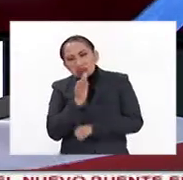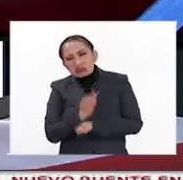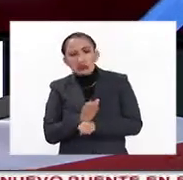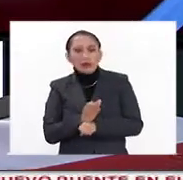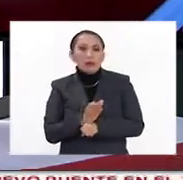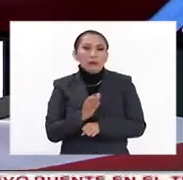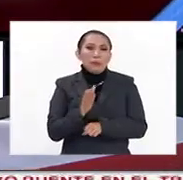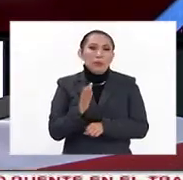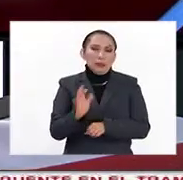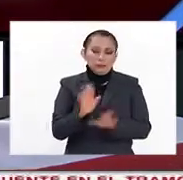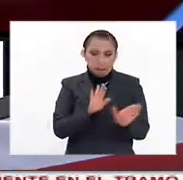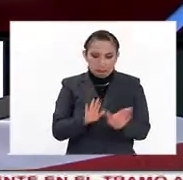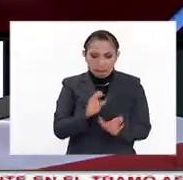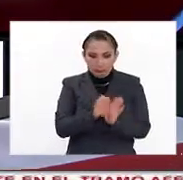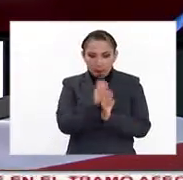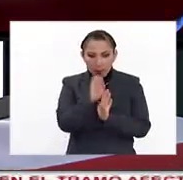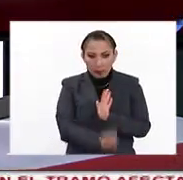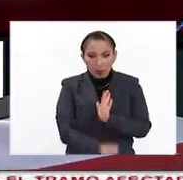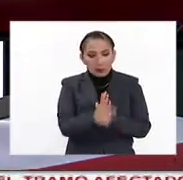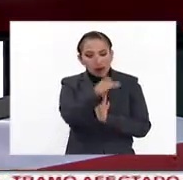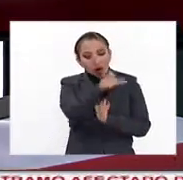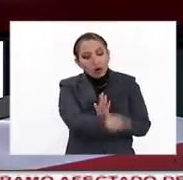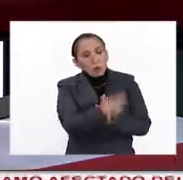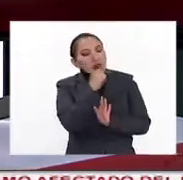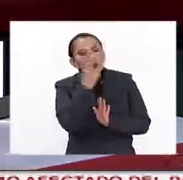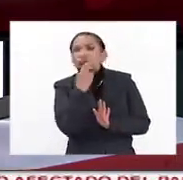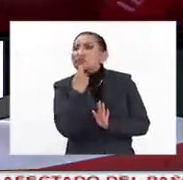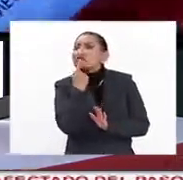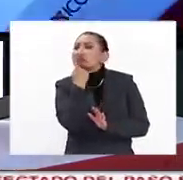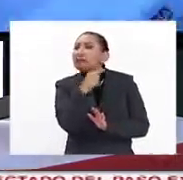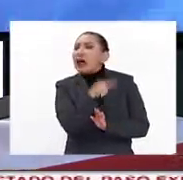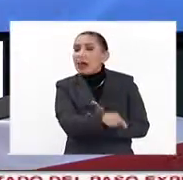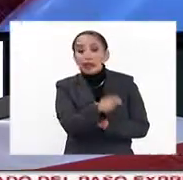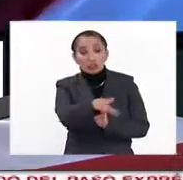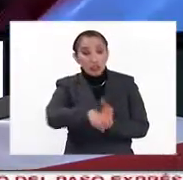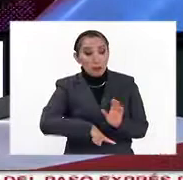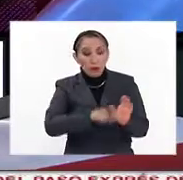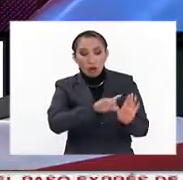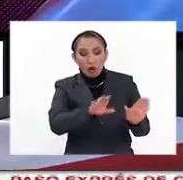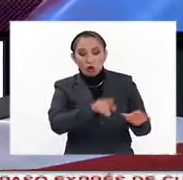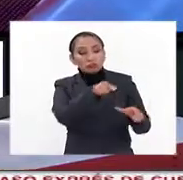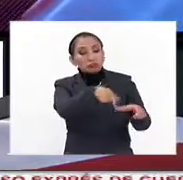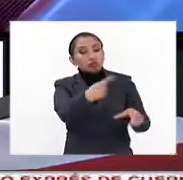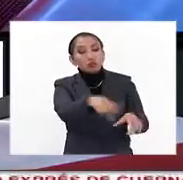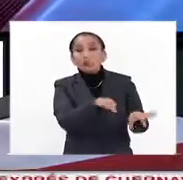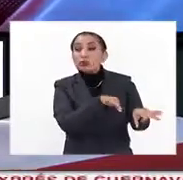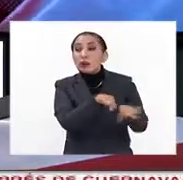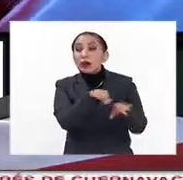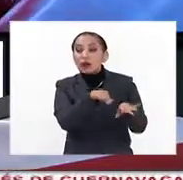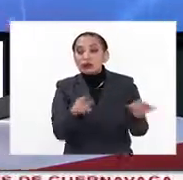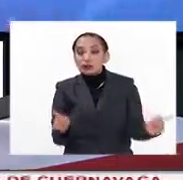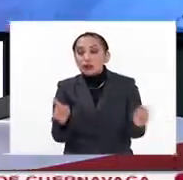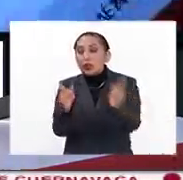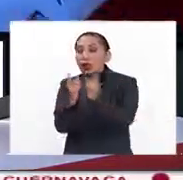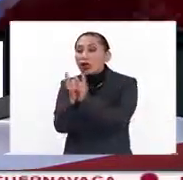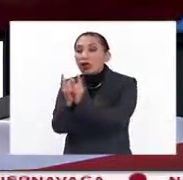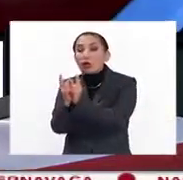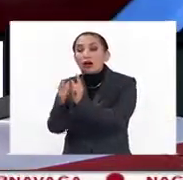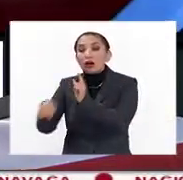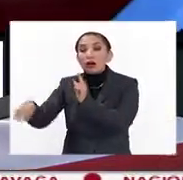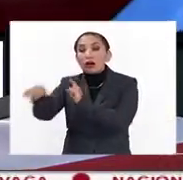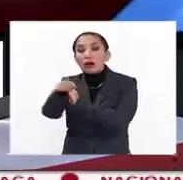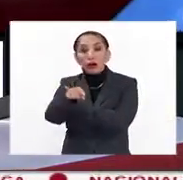primero hay que decir, digamos, la función que tiene la policía, que va más allá de un gobierno, es el primer contacto que tienes con el